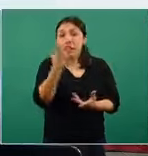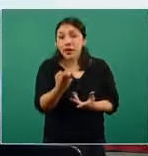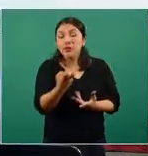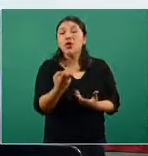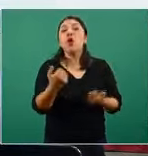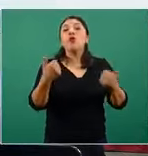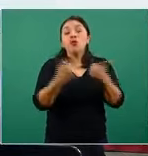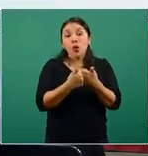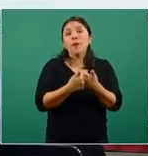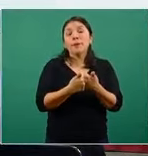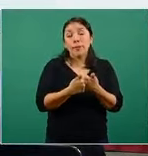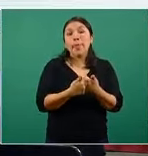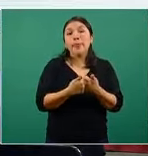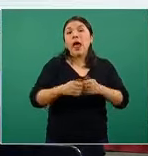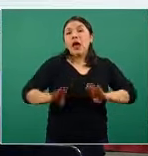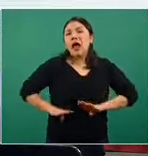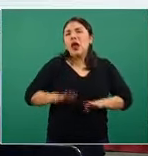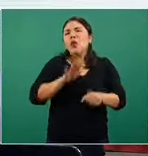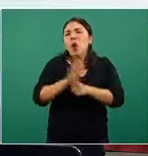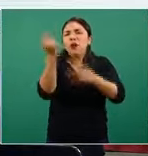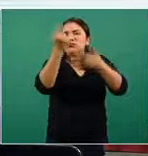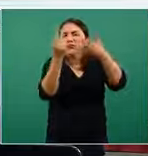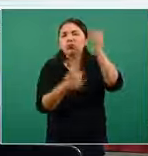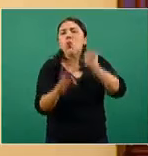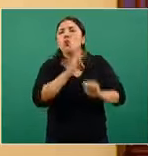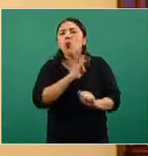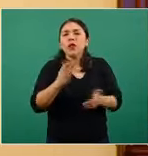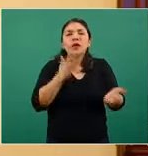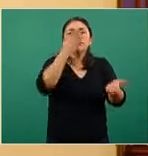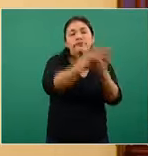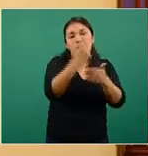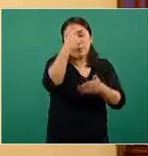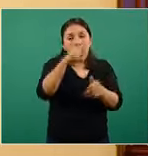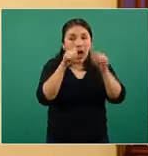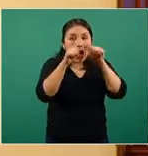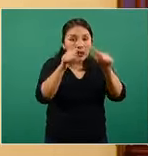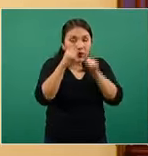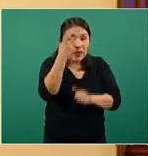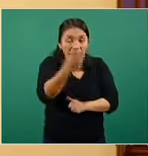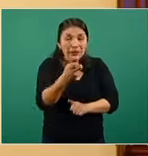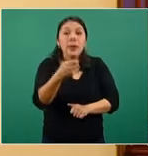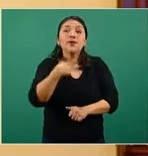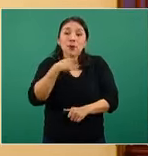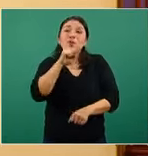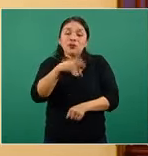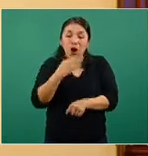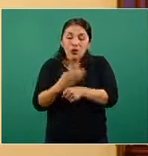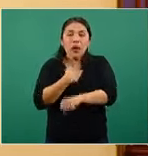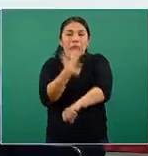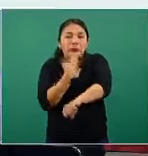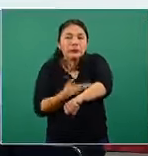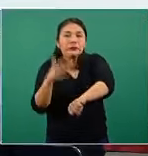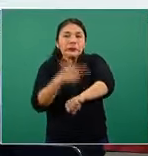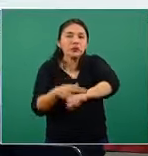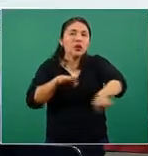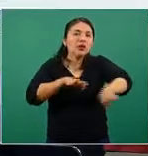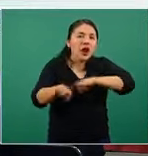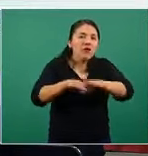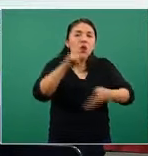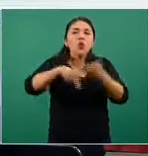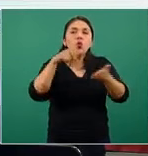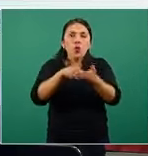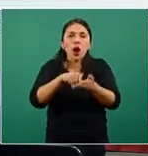todas las circunstancias que requieren poder llegar a esa localidad. Entonces, esto se ha estado trabajando en el territorio, en el